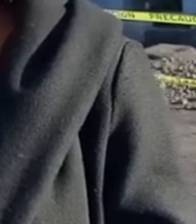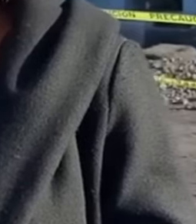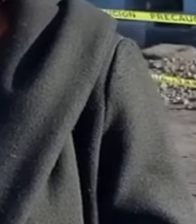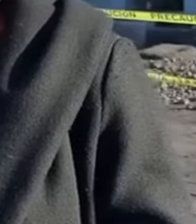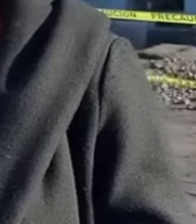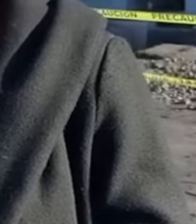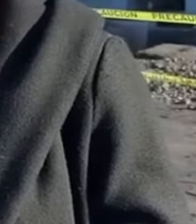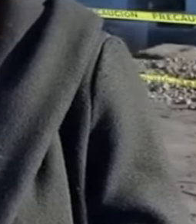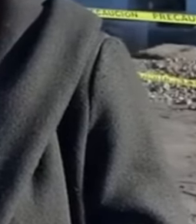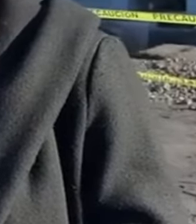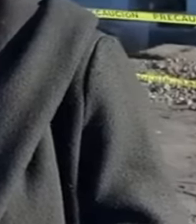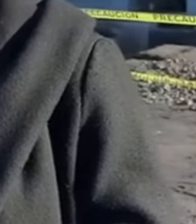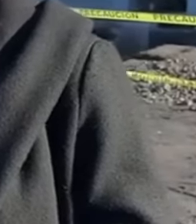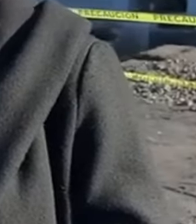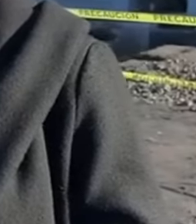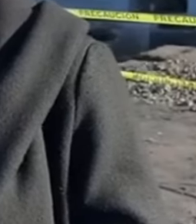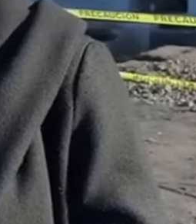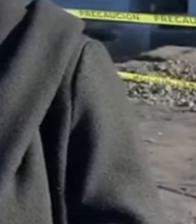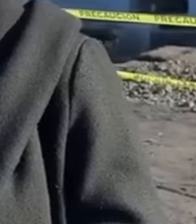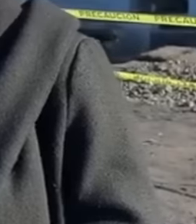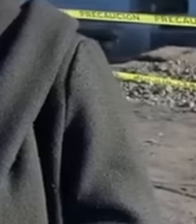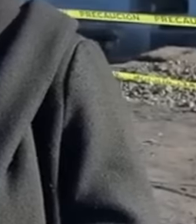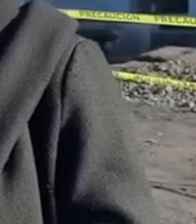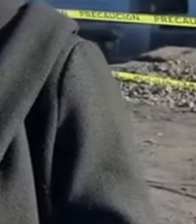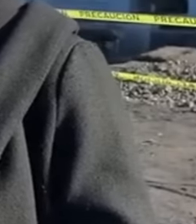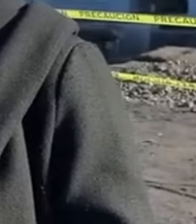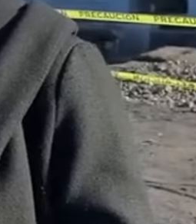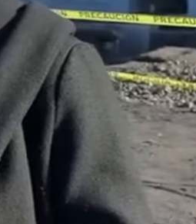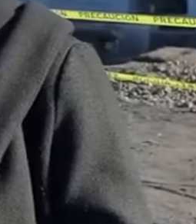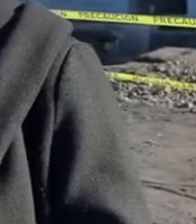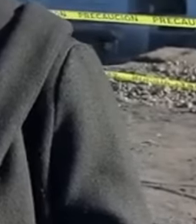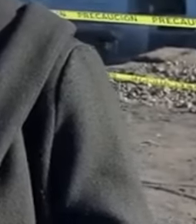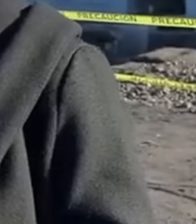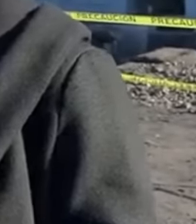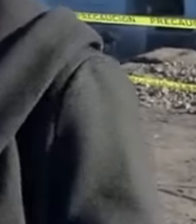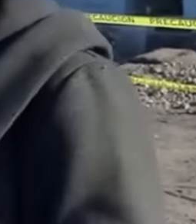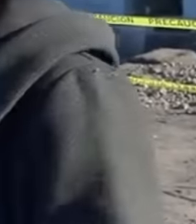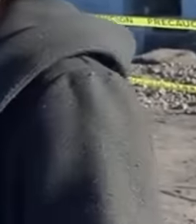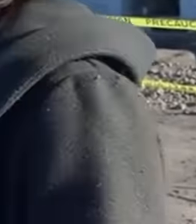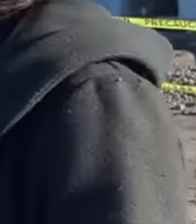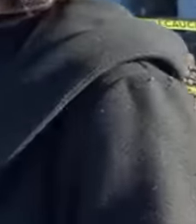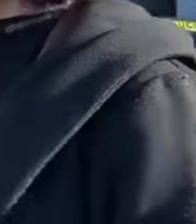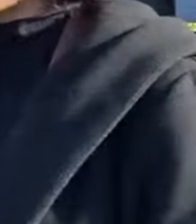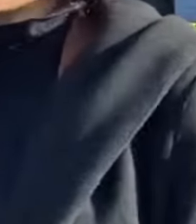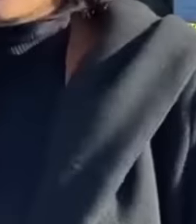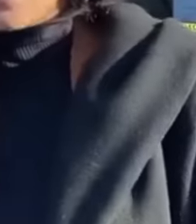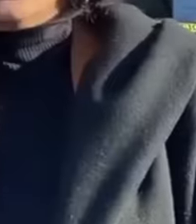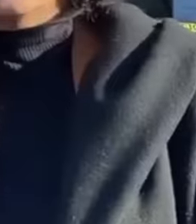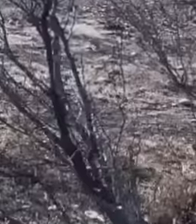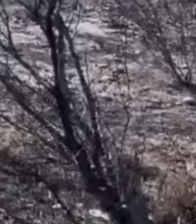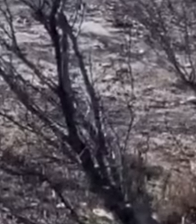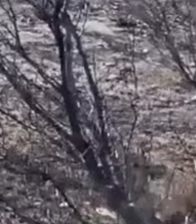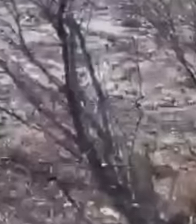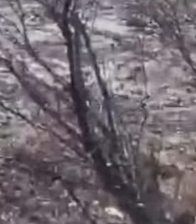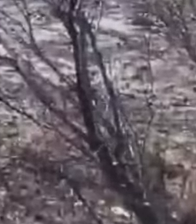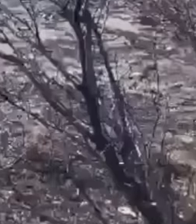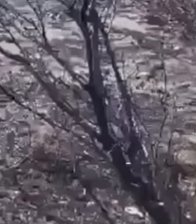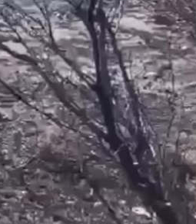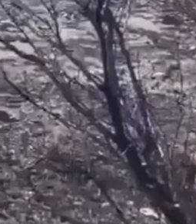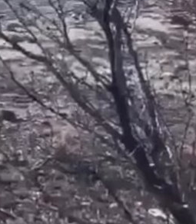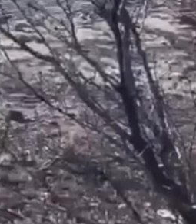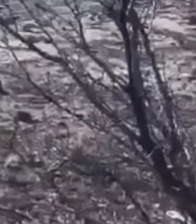las indemnizaciones a los deudos de los mineros. Y finalmente SEDATU, que